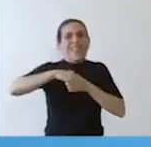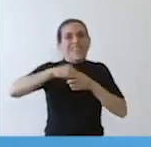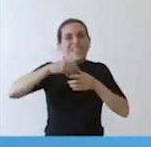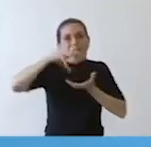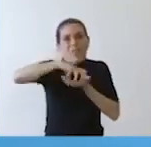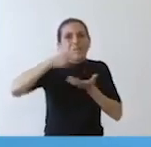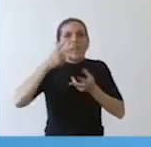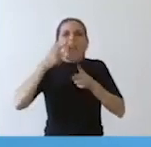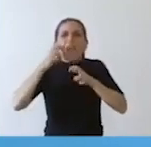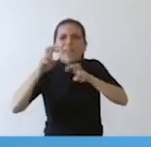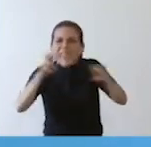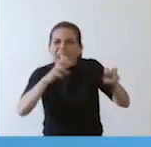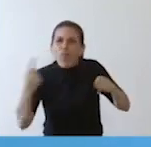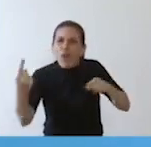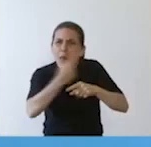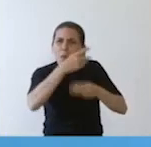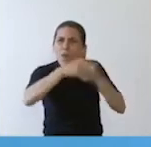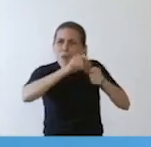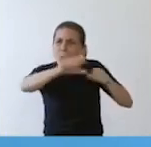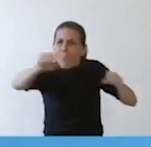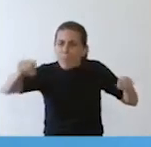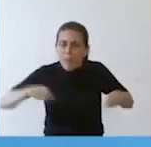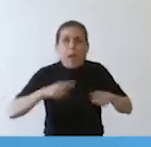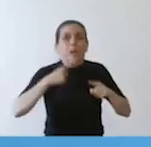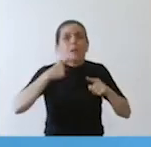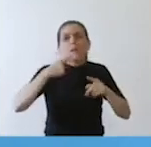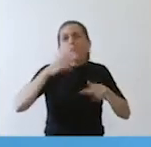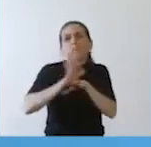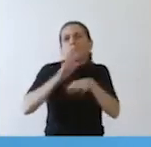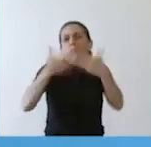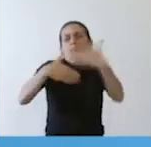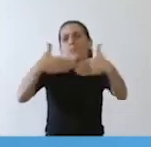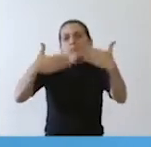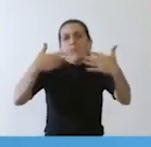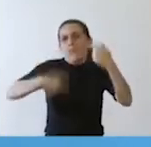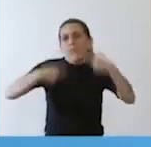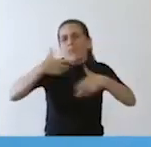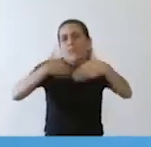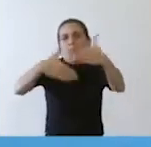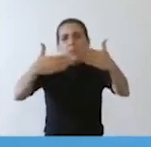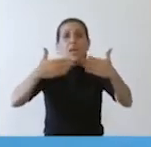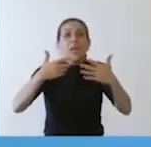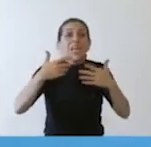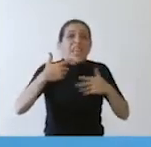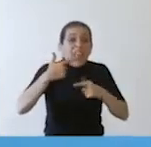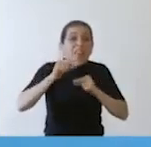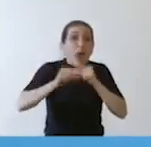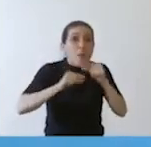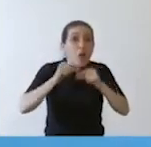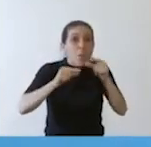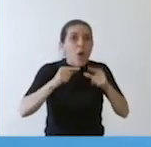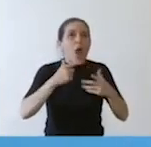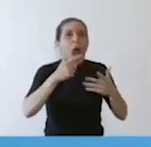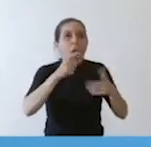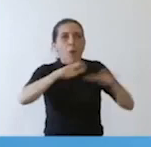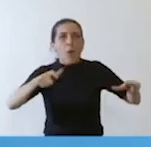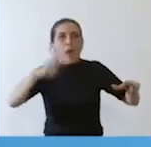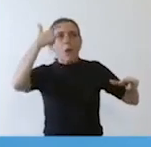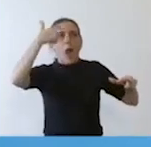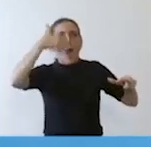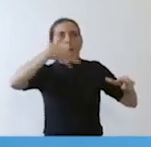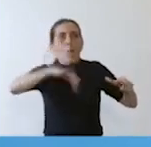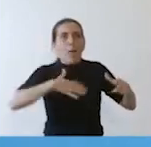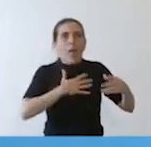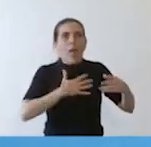muy dinámico, y a medida, por supuesto, que se sensibiliza a la población y al sistema de